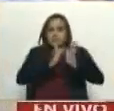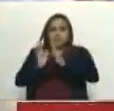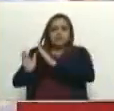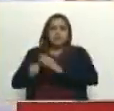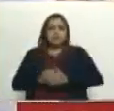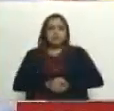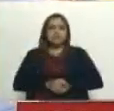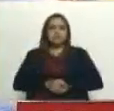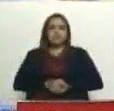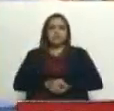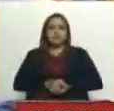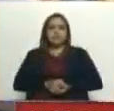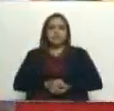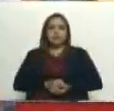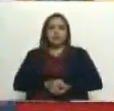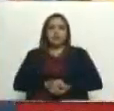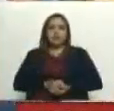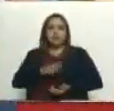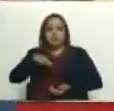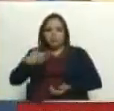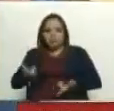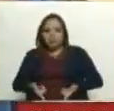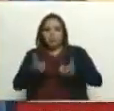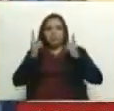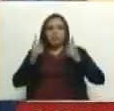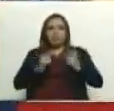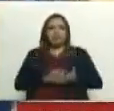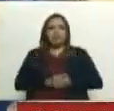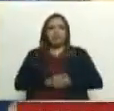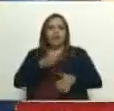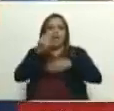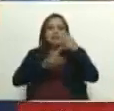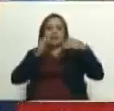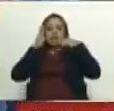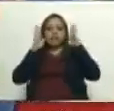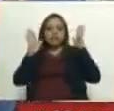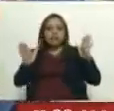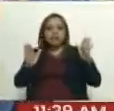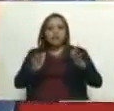que nos lleve a atender